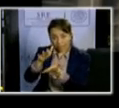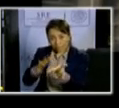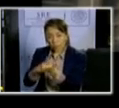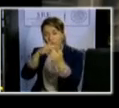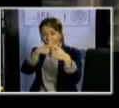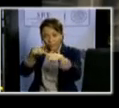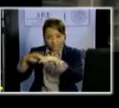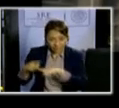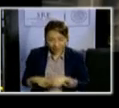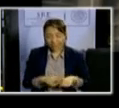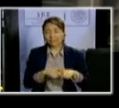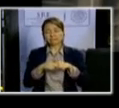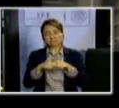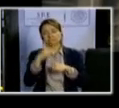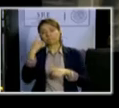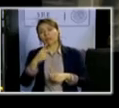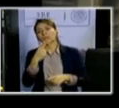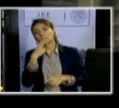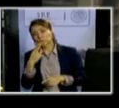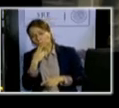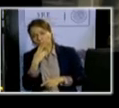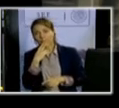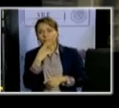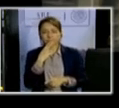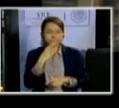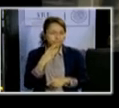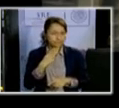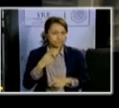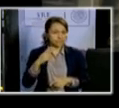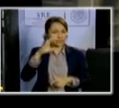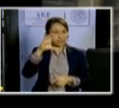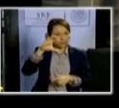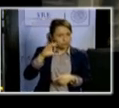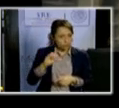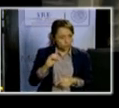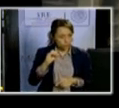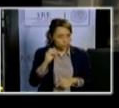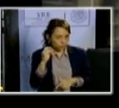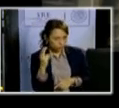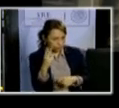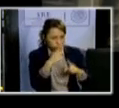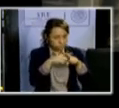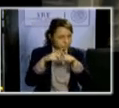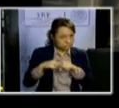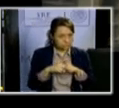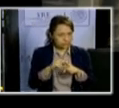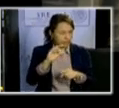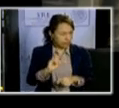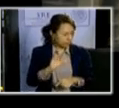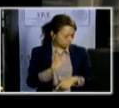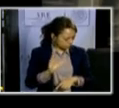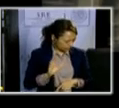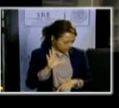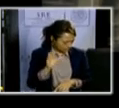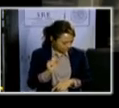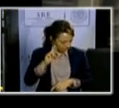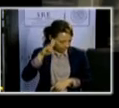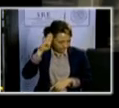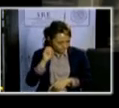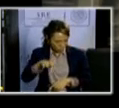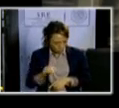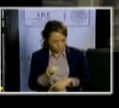reducido el subsidio y se le ha puesto precio a la molécula de carbono, cosa que se ve favorecida por la reciente baja en los precios de los